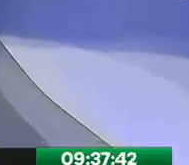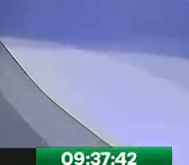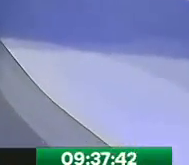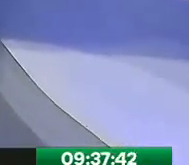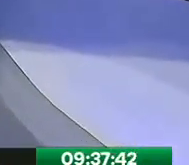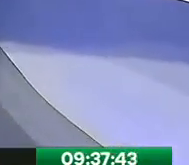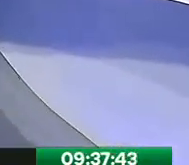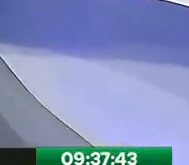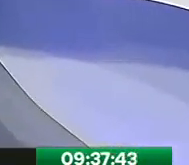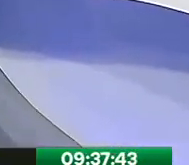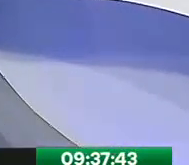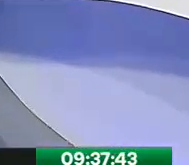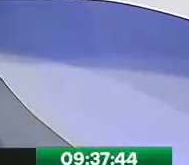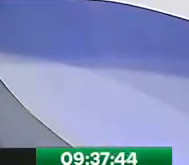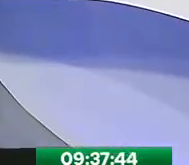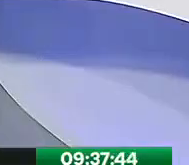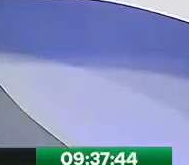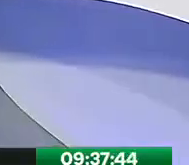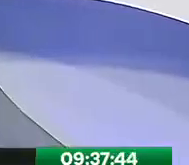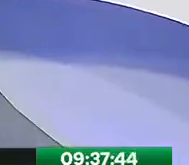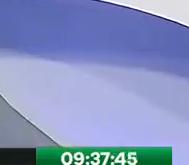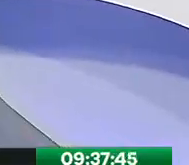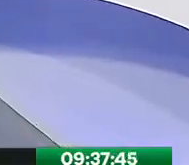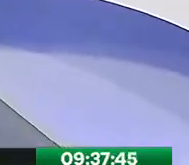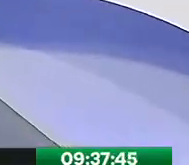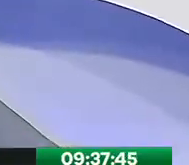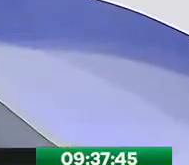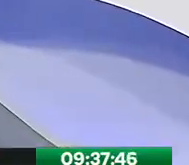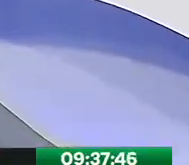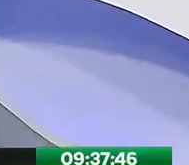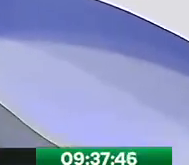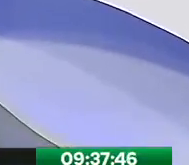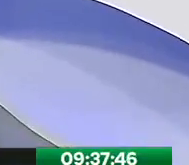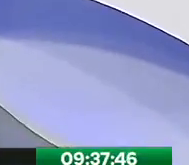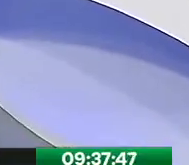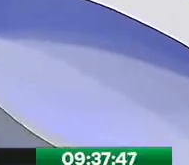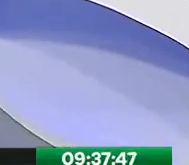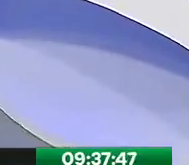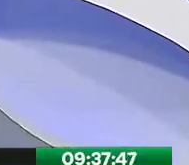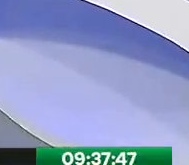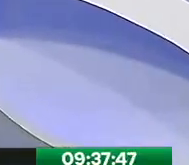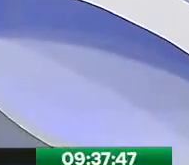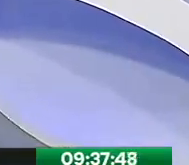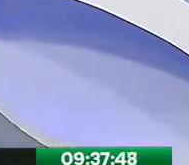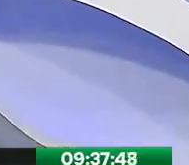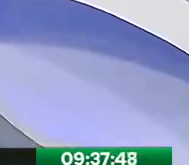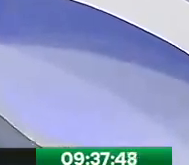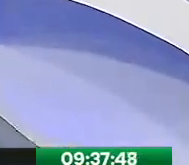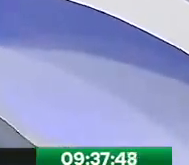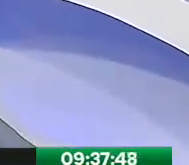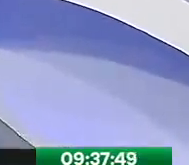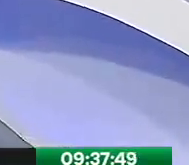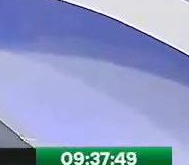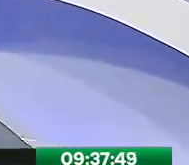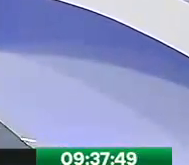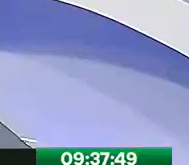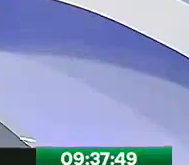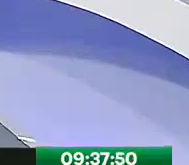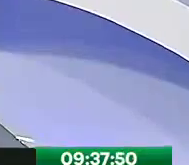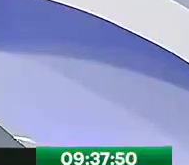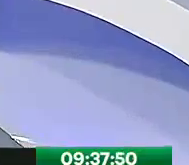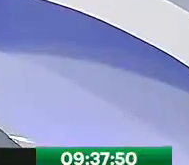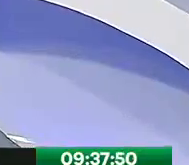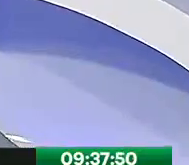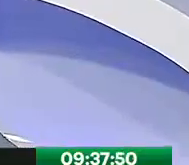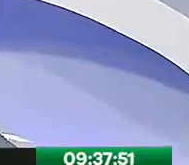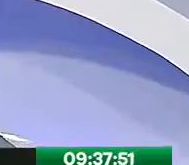Ferrer, que es su patrono. Cada año recibe numerosas visitas, tanto del país como de partes del mundo, diferentes partes del